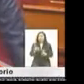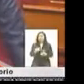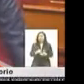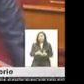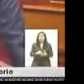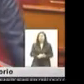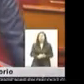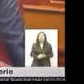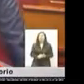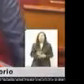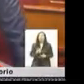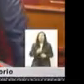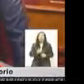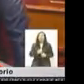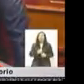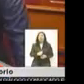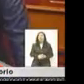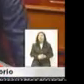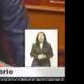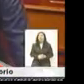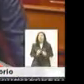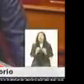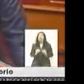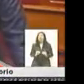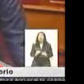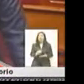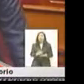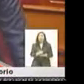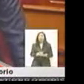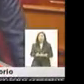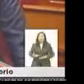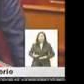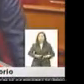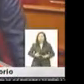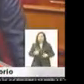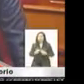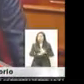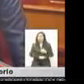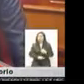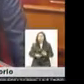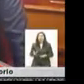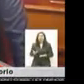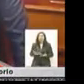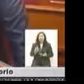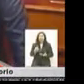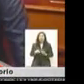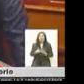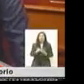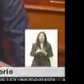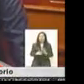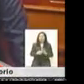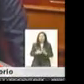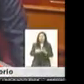de Compras de las Fuerzas Armadas establecerá que los contratos en el mercado extranjero serán regulados por la